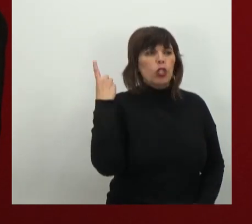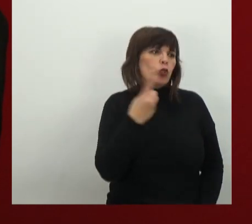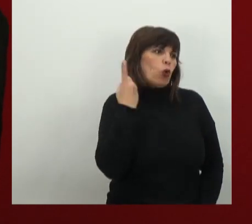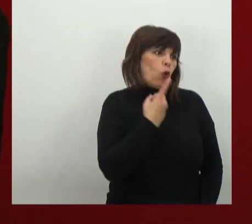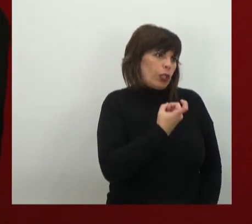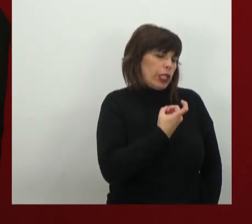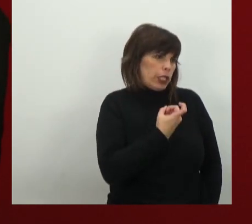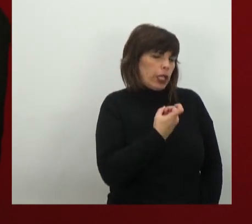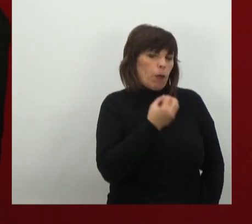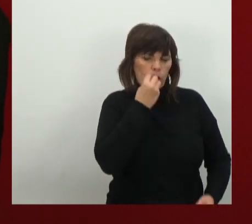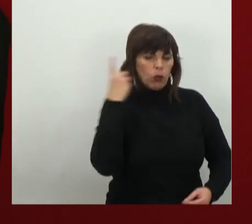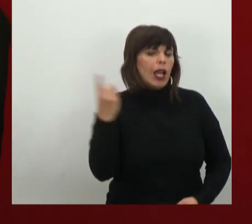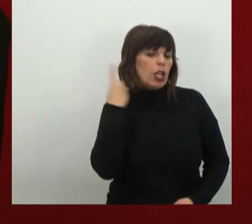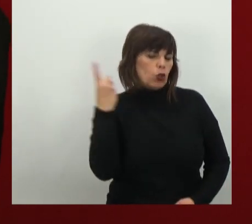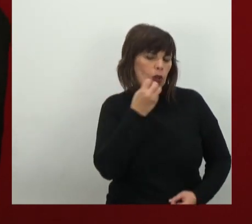solo,